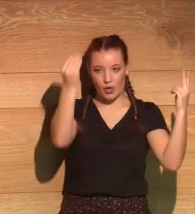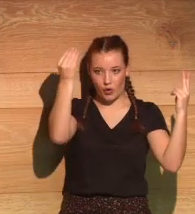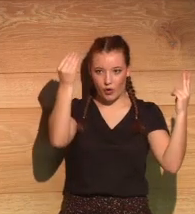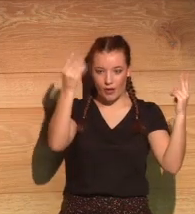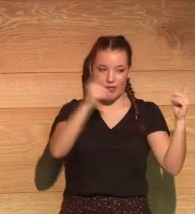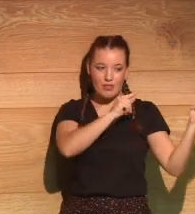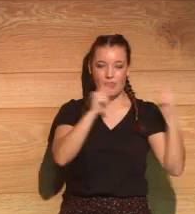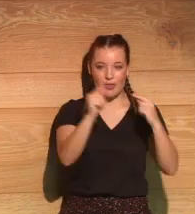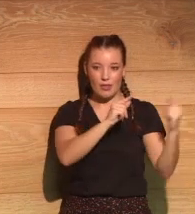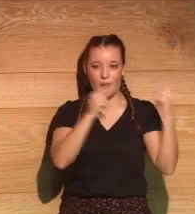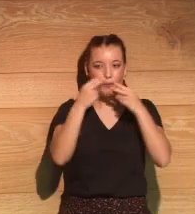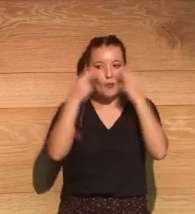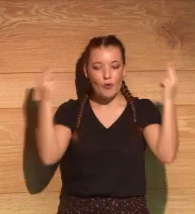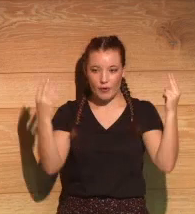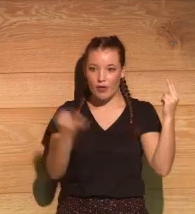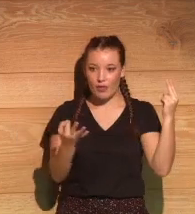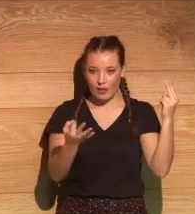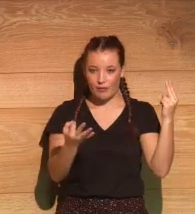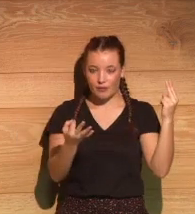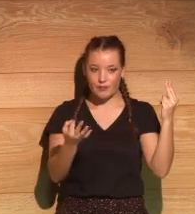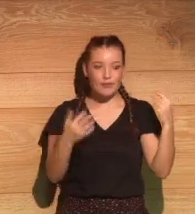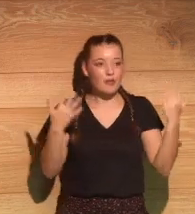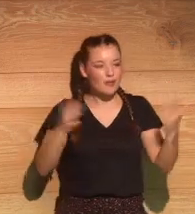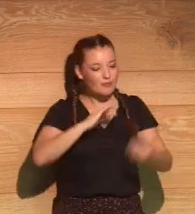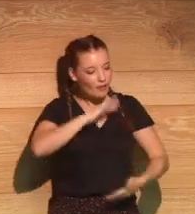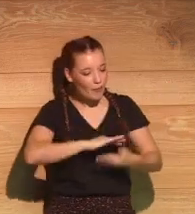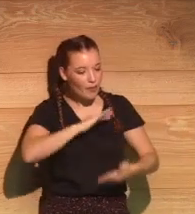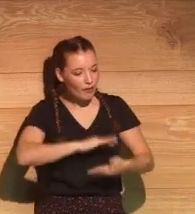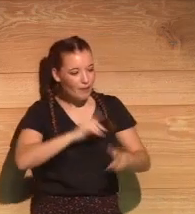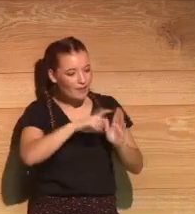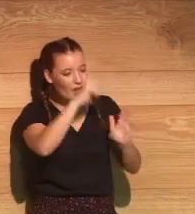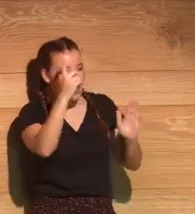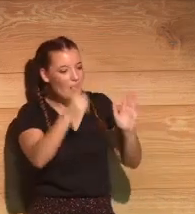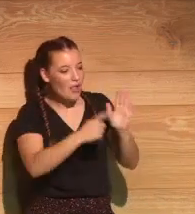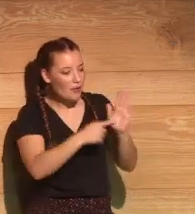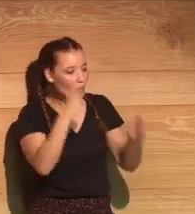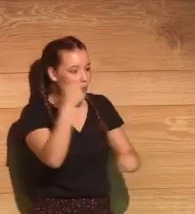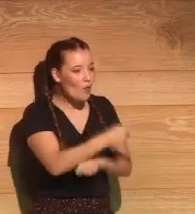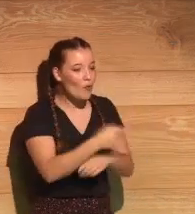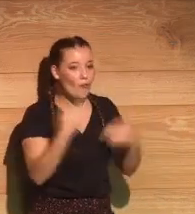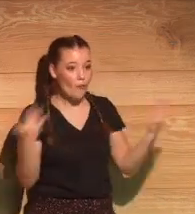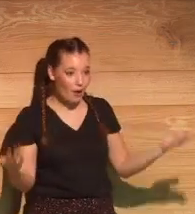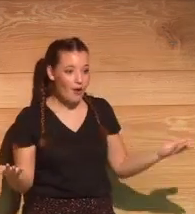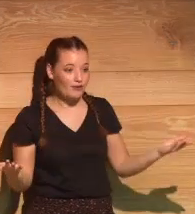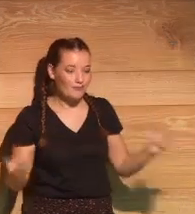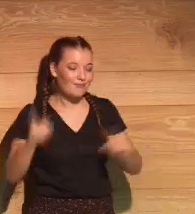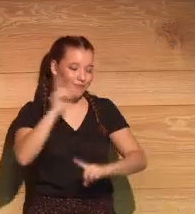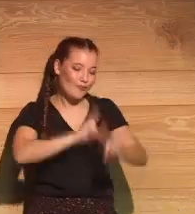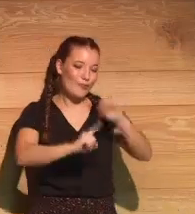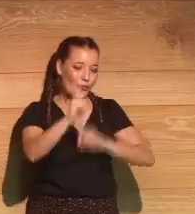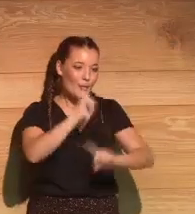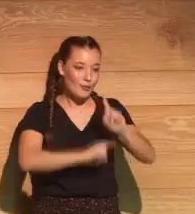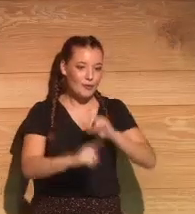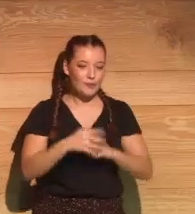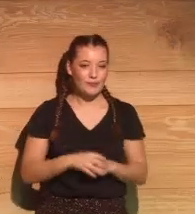público sobre qué hacen los algoritmos. Sí, pero ¿qué capacidad tenemos para imponer esa legislación? Claro, ese es el problema. Está clarísimo.